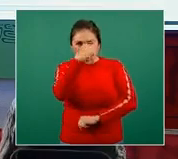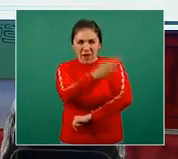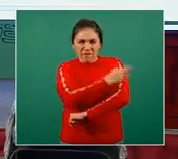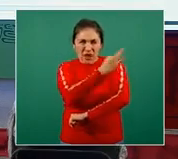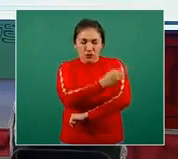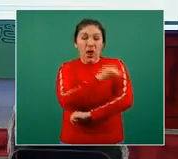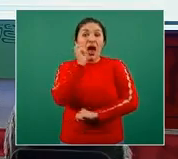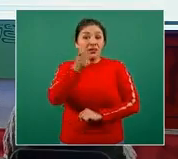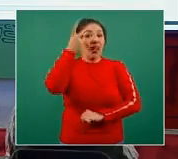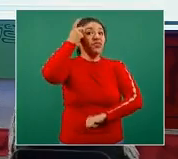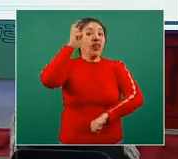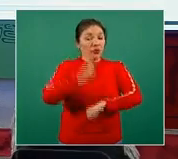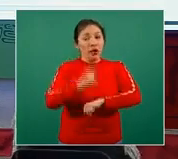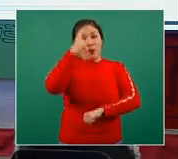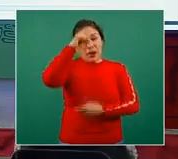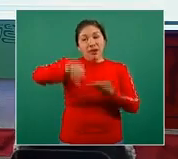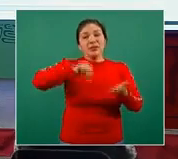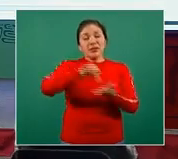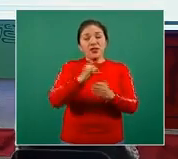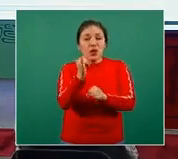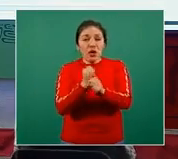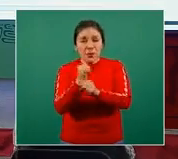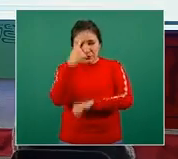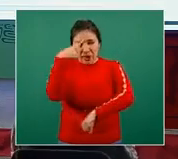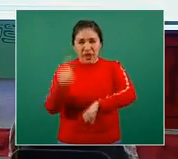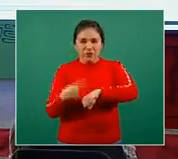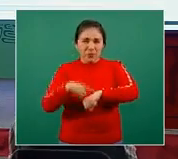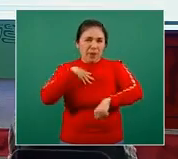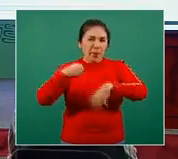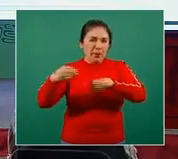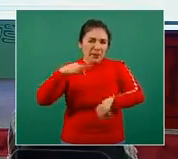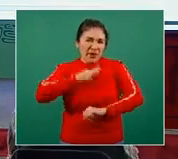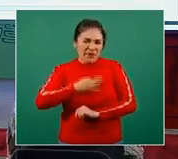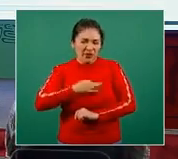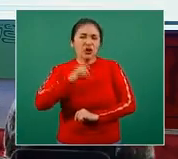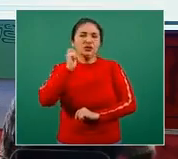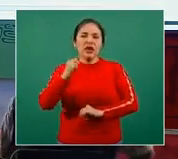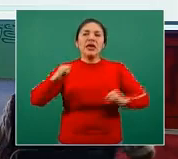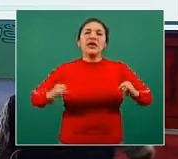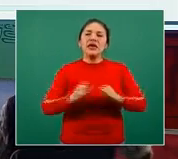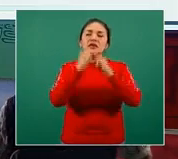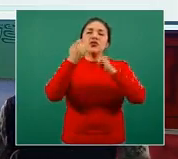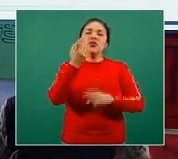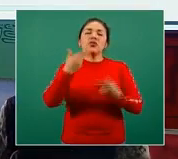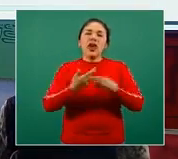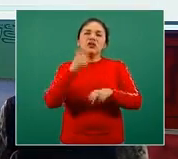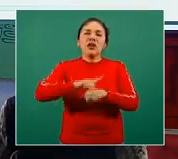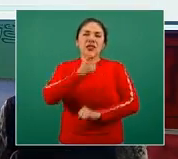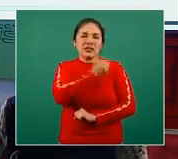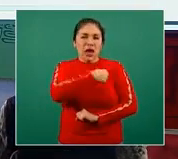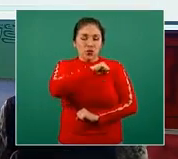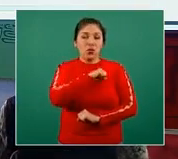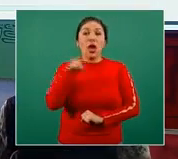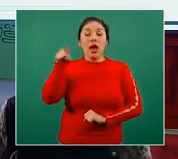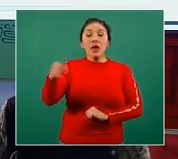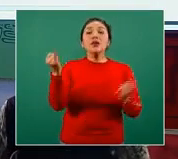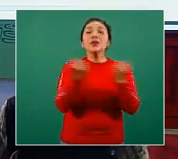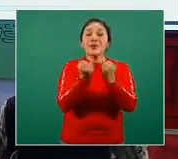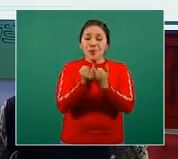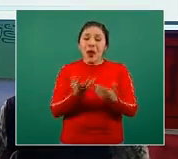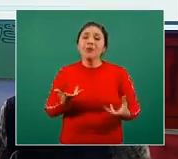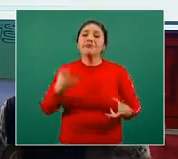es directora del Centro de Investigación sobre Enfermedades Infecciosas del Instituto Nacional de Salud Pública y quien además es